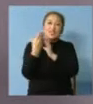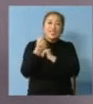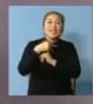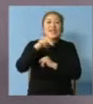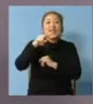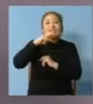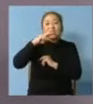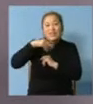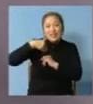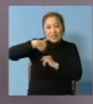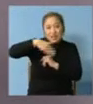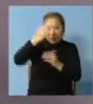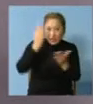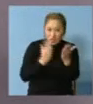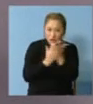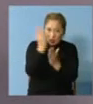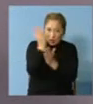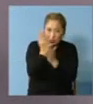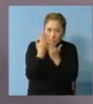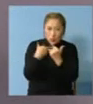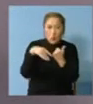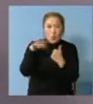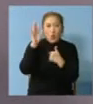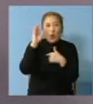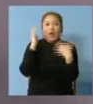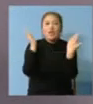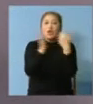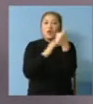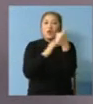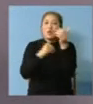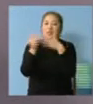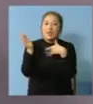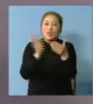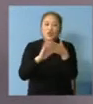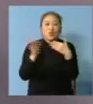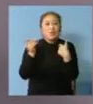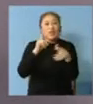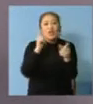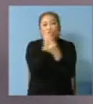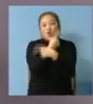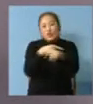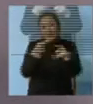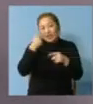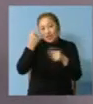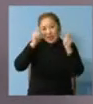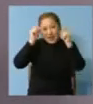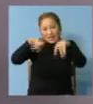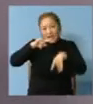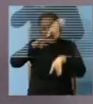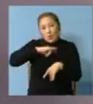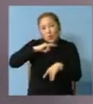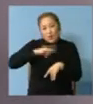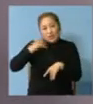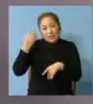el viernes para seguir hablando de cosas que nos interesan en Jujuy y en la Argentina.